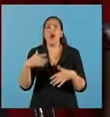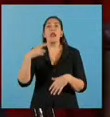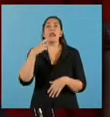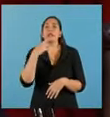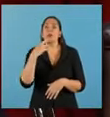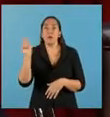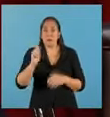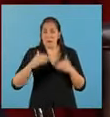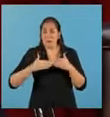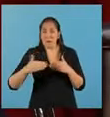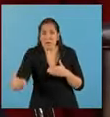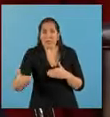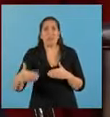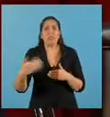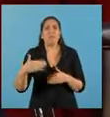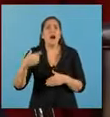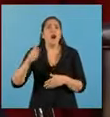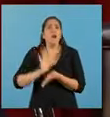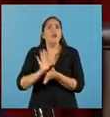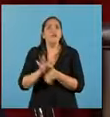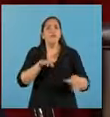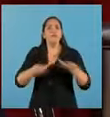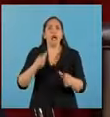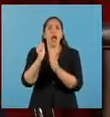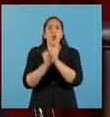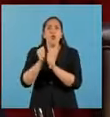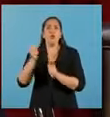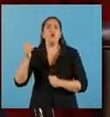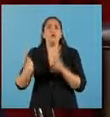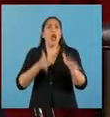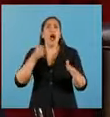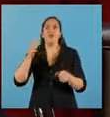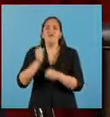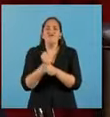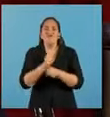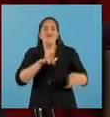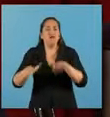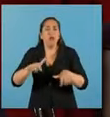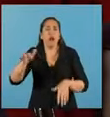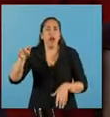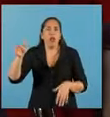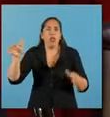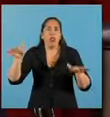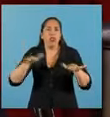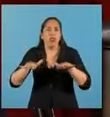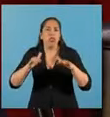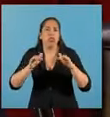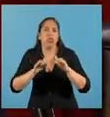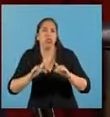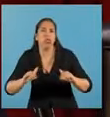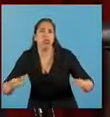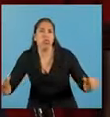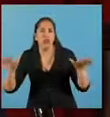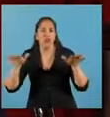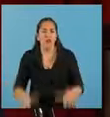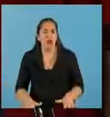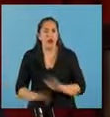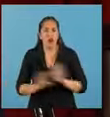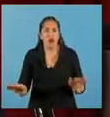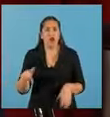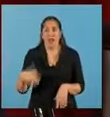meses consecutivos de caída de la actividad industrial. Nuestro país hace 2 años que está sumido en una